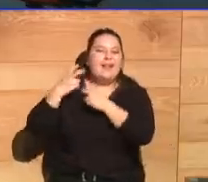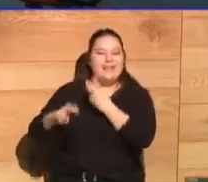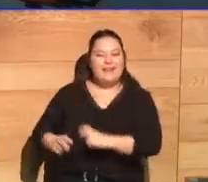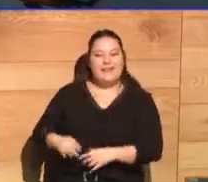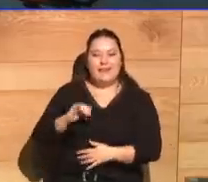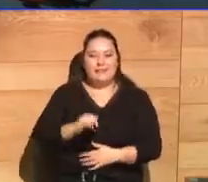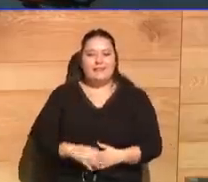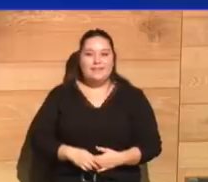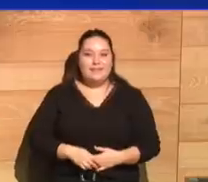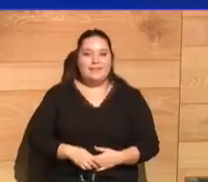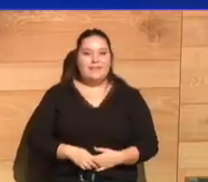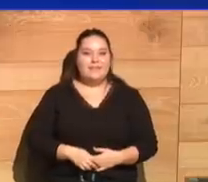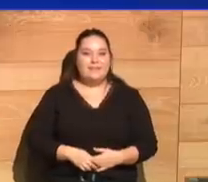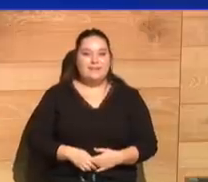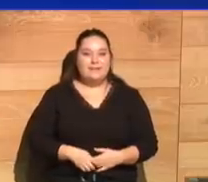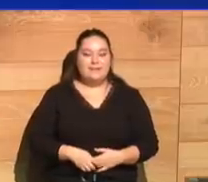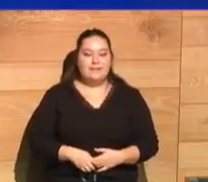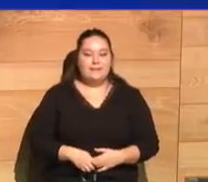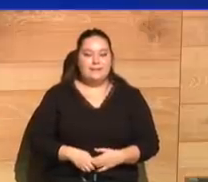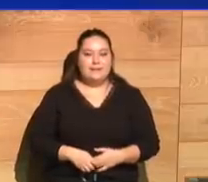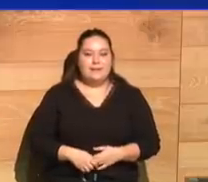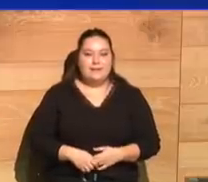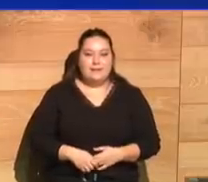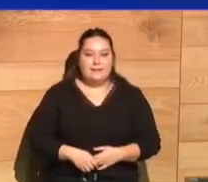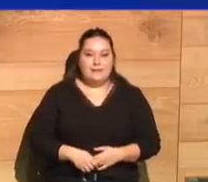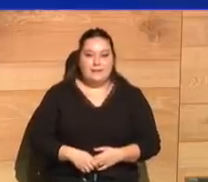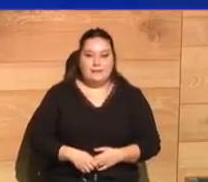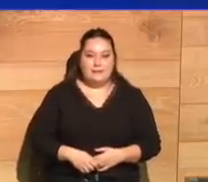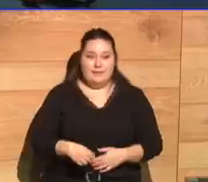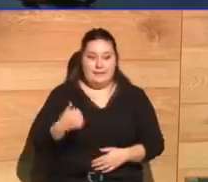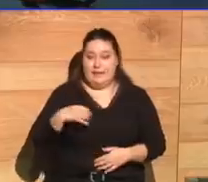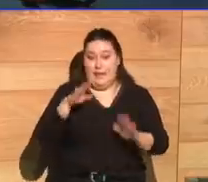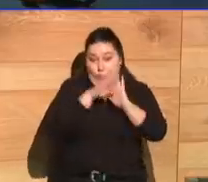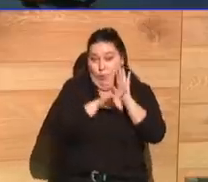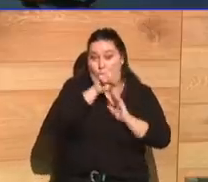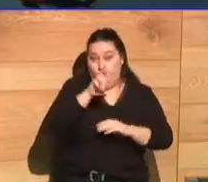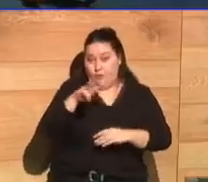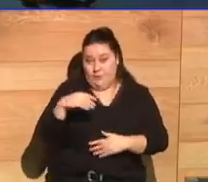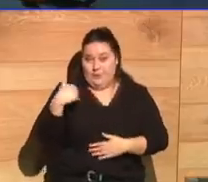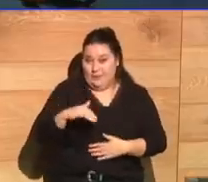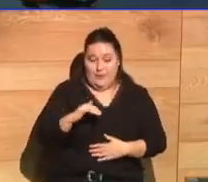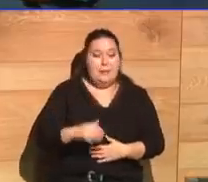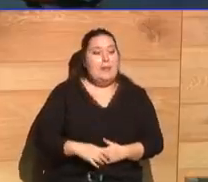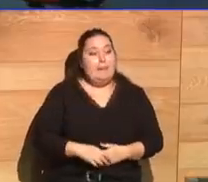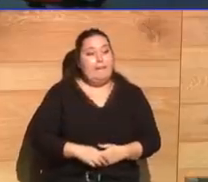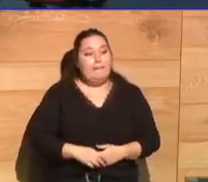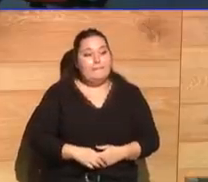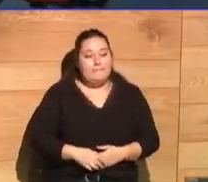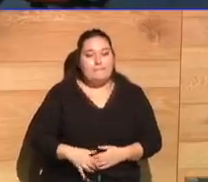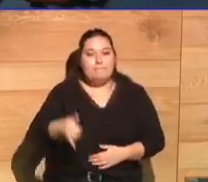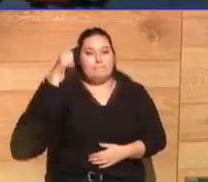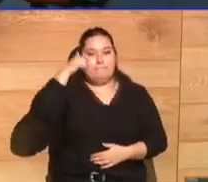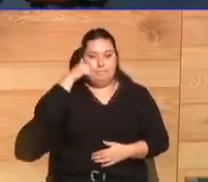Richard Donner. Richard Donner. Rodó la profecía con trenza. Richard Donner, que acababa de volver del 1-2-3. Coge el teléfono en el váter